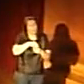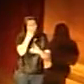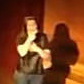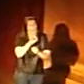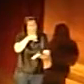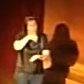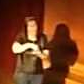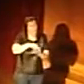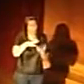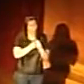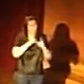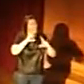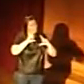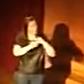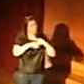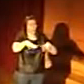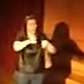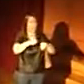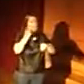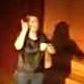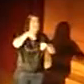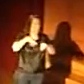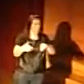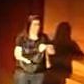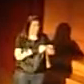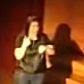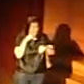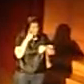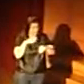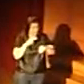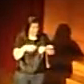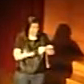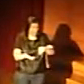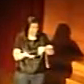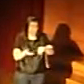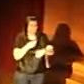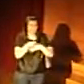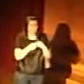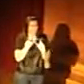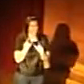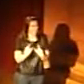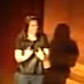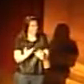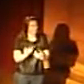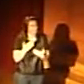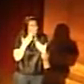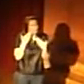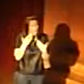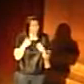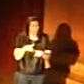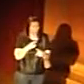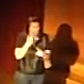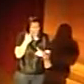monumentos perfectamente reconocibles y que realmente hacen extraordinariamente sugerentes el reconocimiento del Madrid